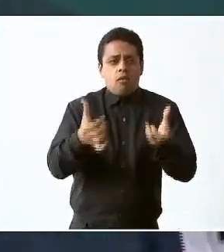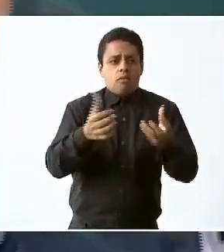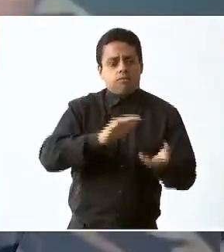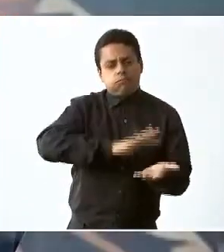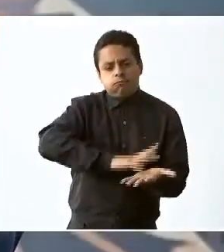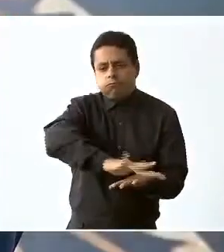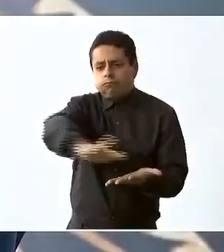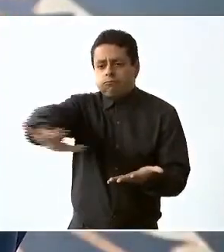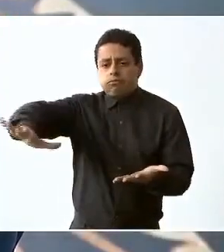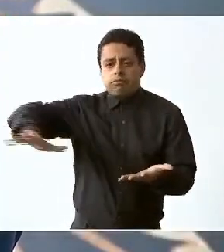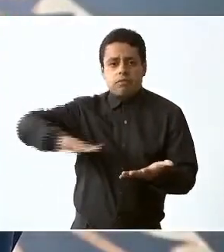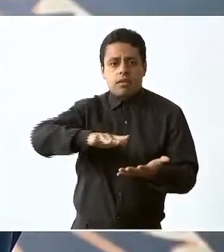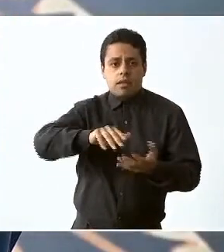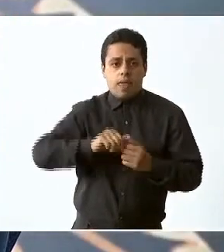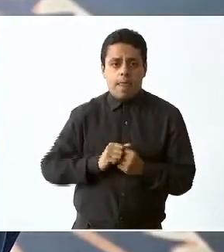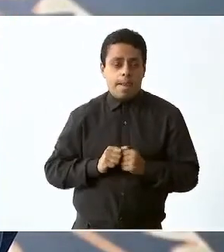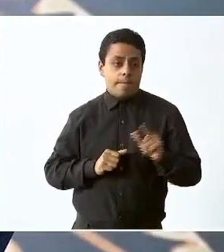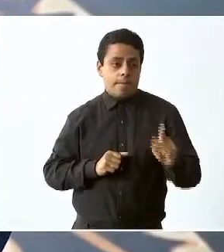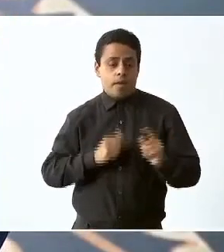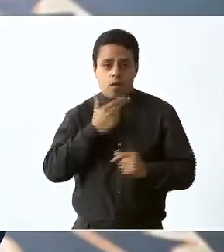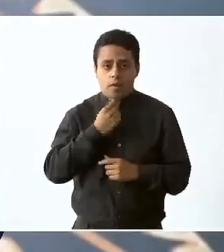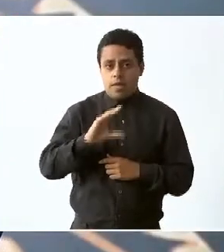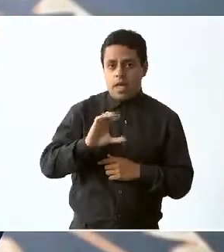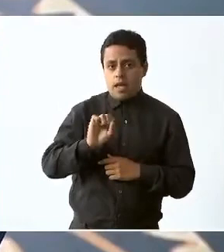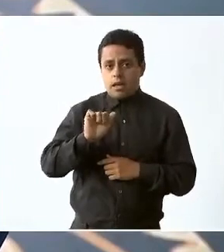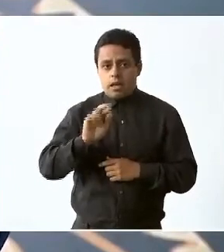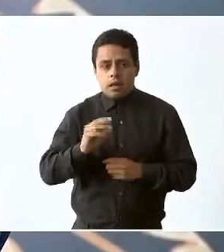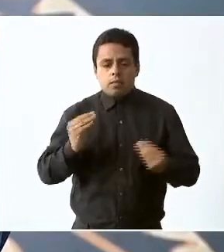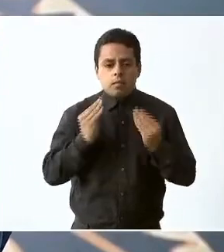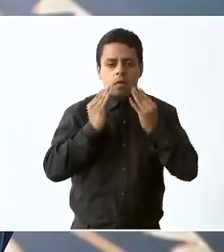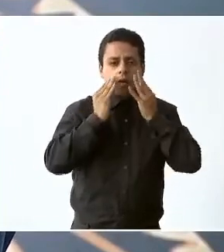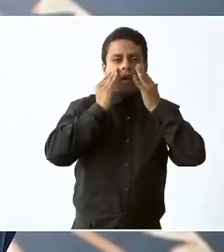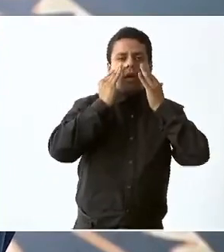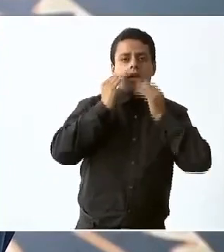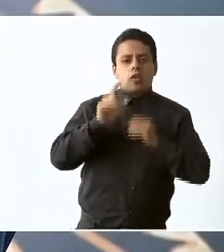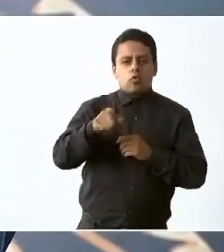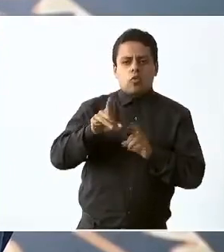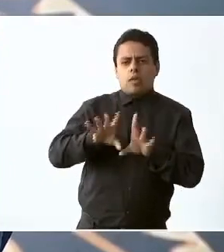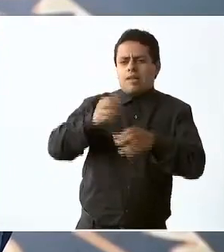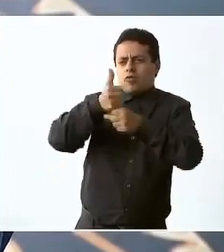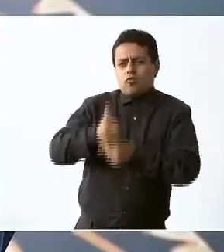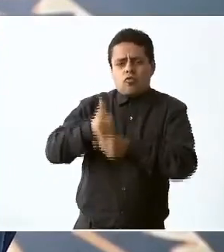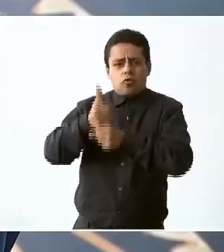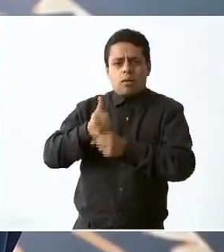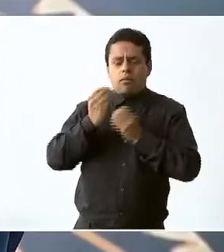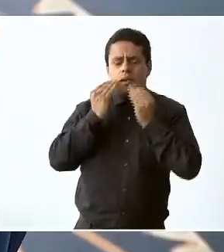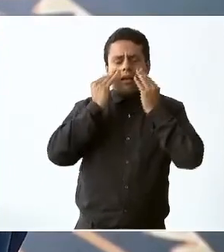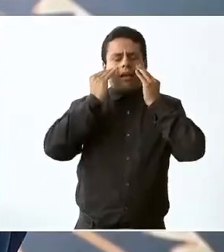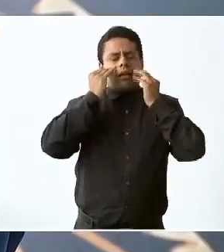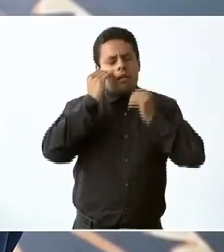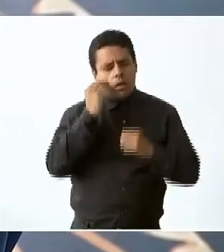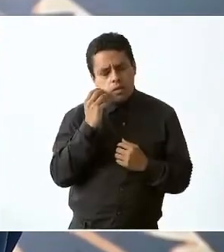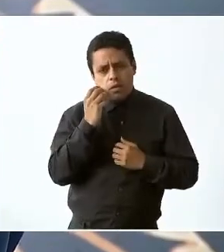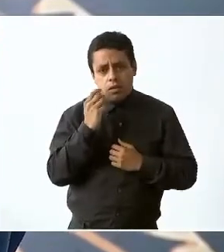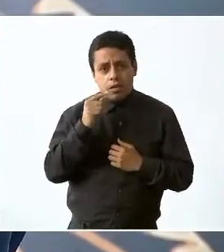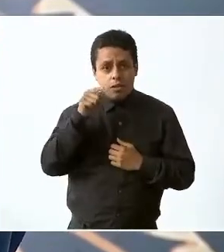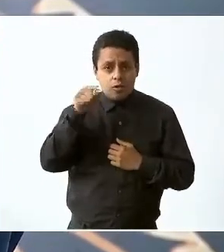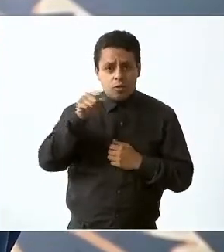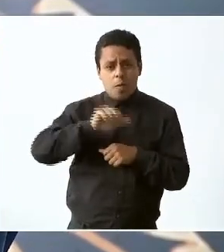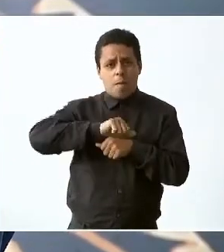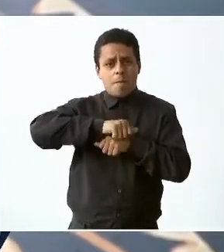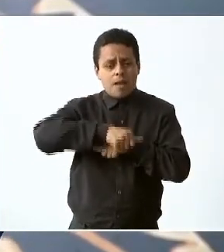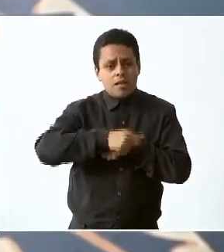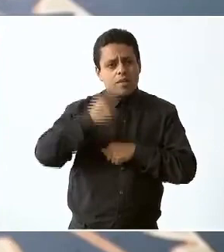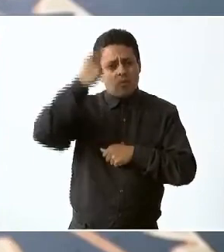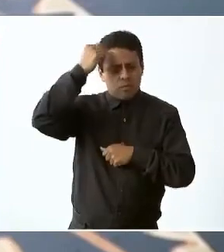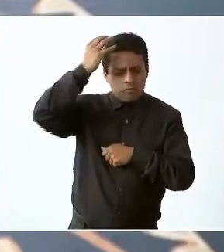No como a César, el rubor patricio te cubre el rostro en medio del suplicio. Tu cabeza desnuda se nos